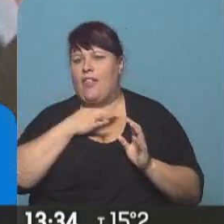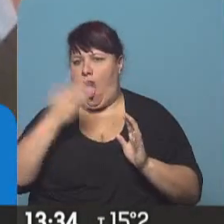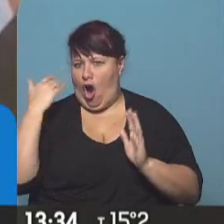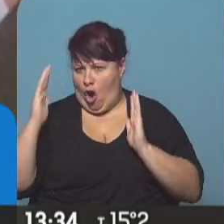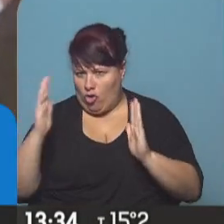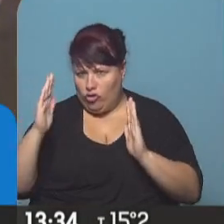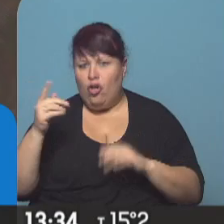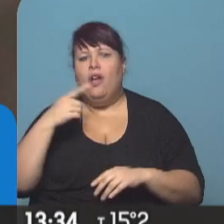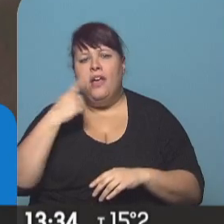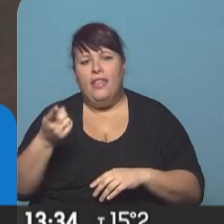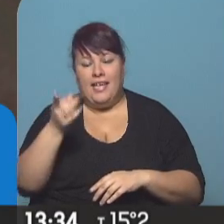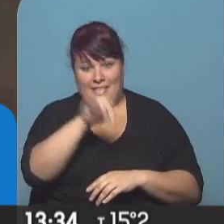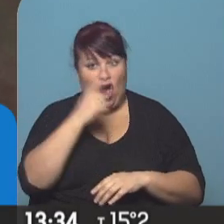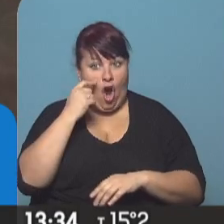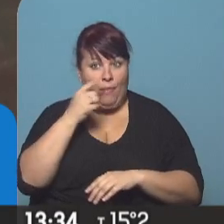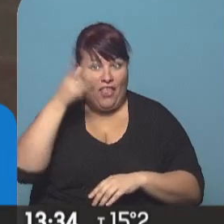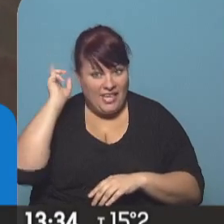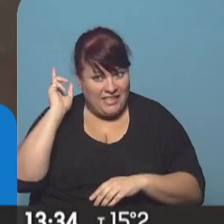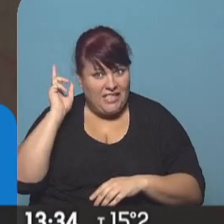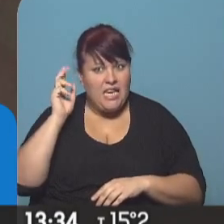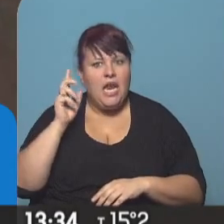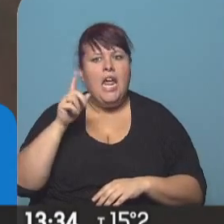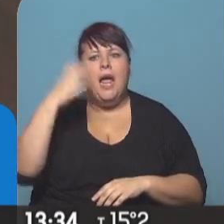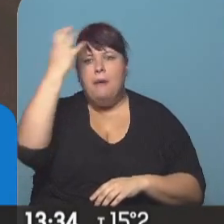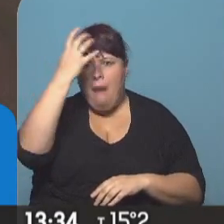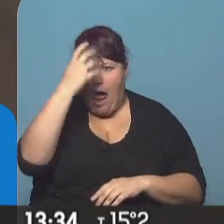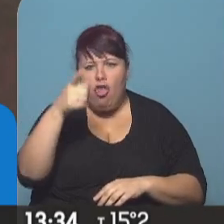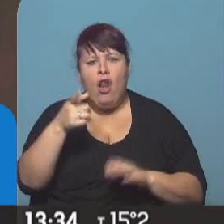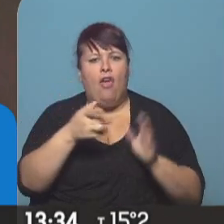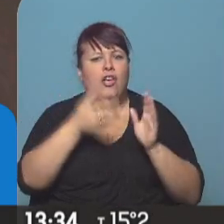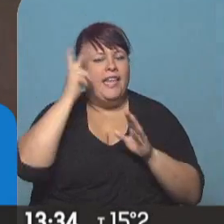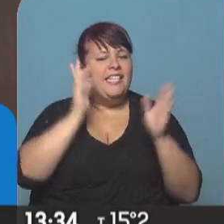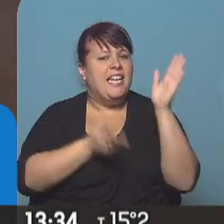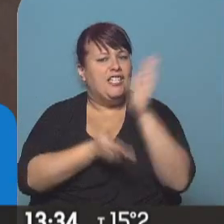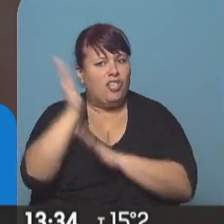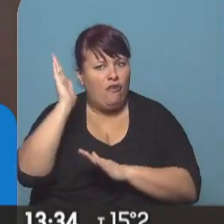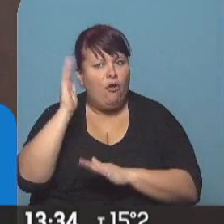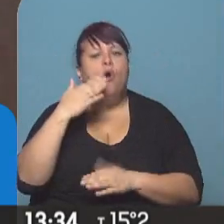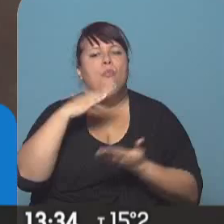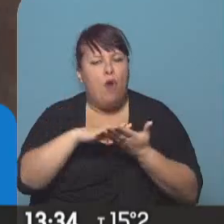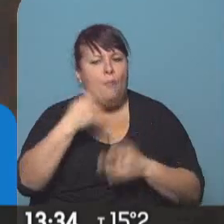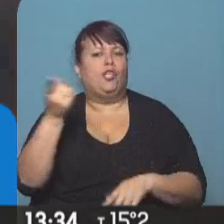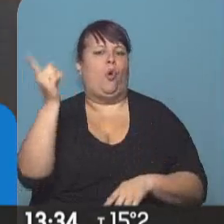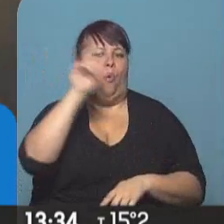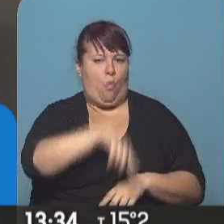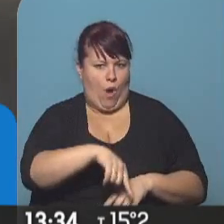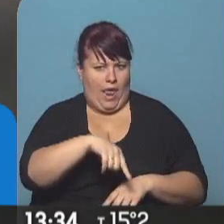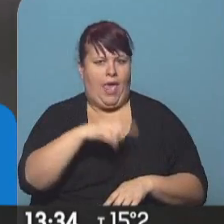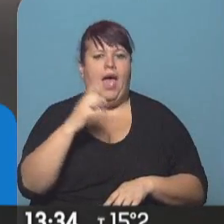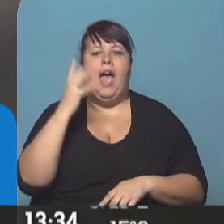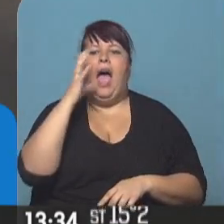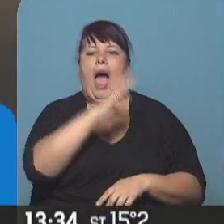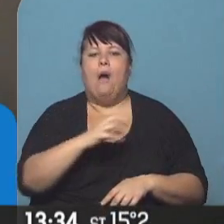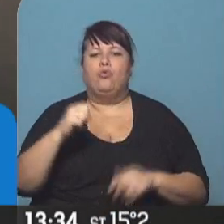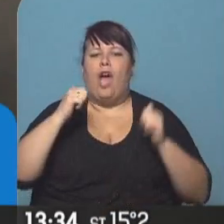pasado. Señaló Ampuero que Maldonado se retiró de Chile prometiendo que iba a volver a buscar